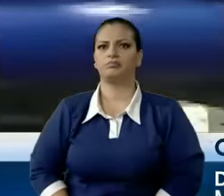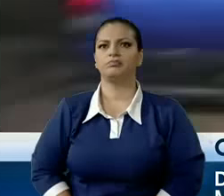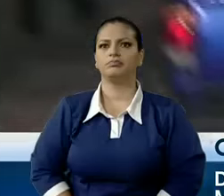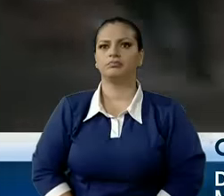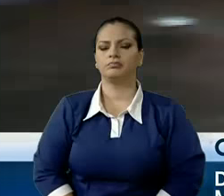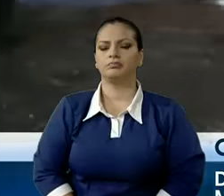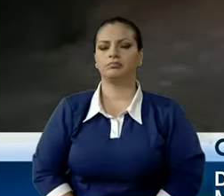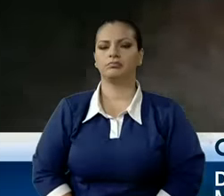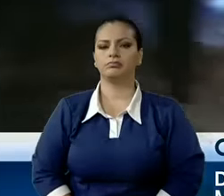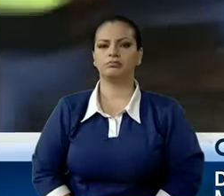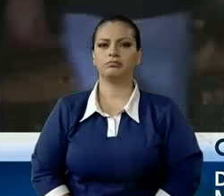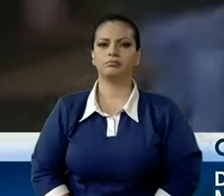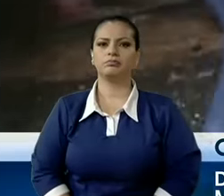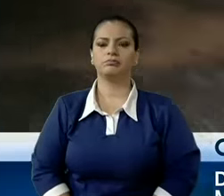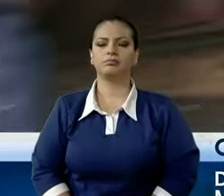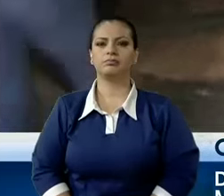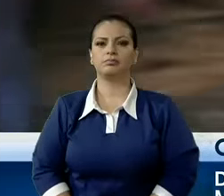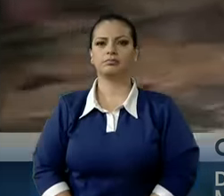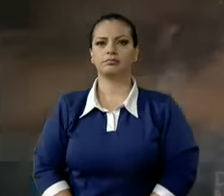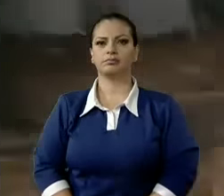Informó Jorge Salazar.